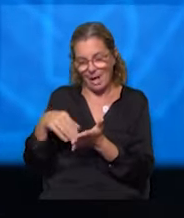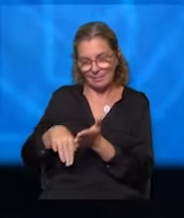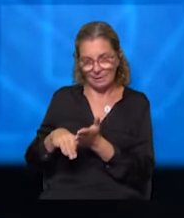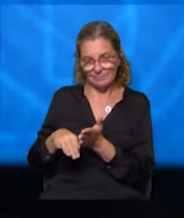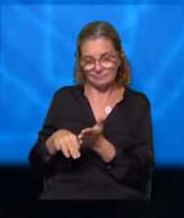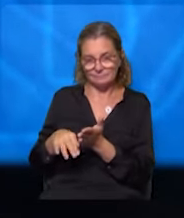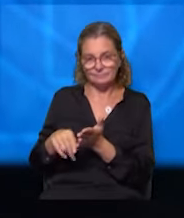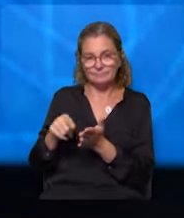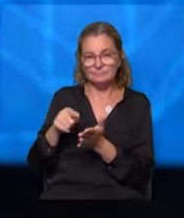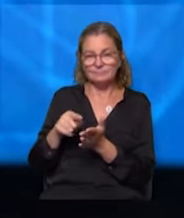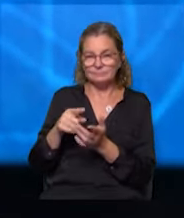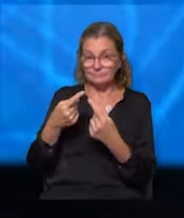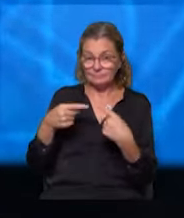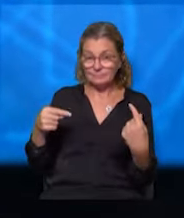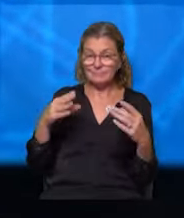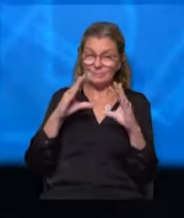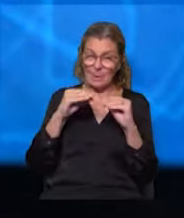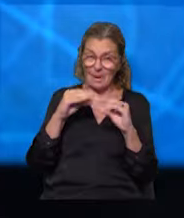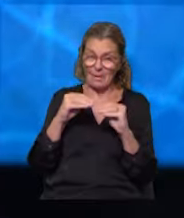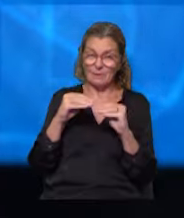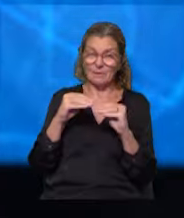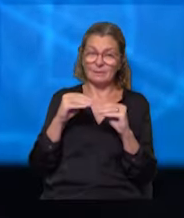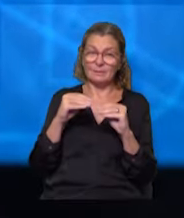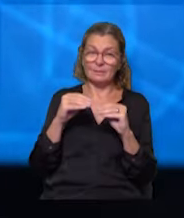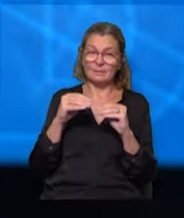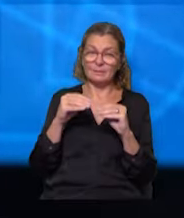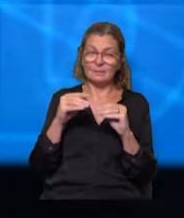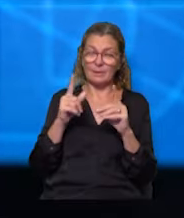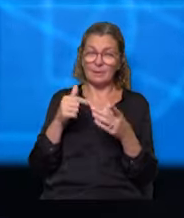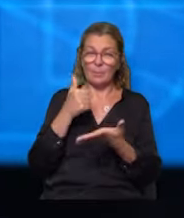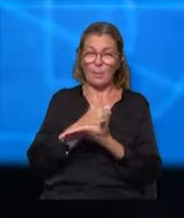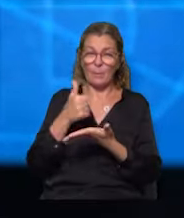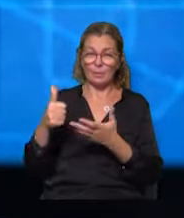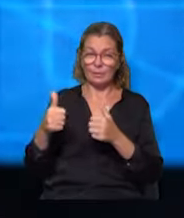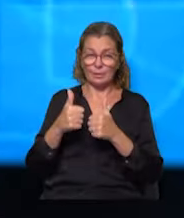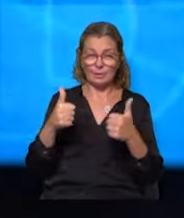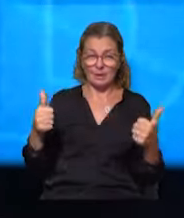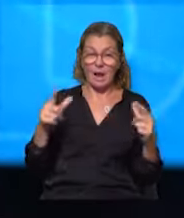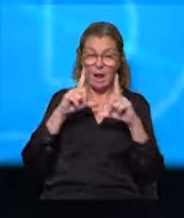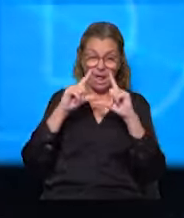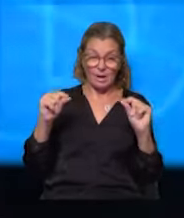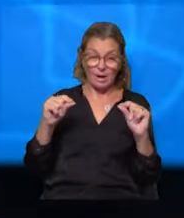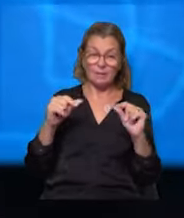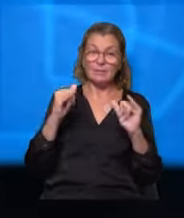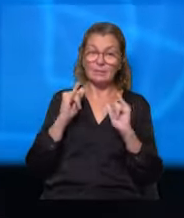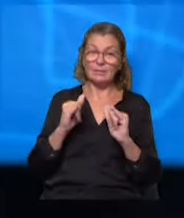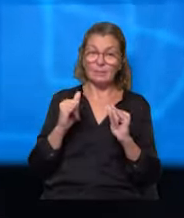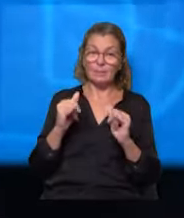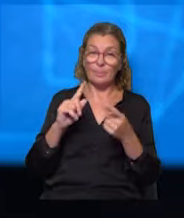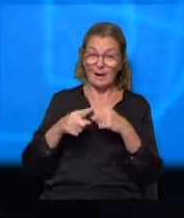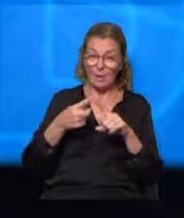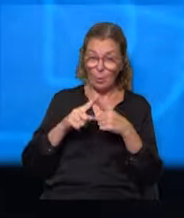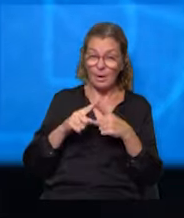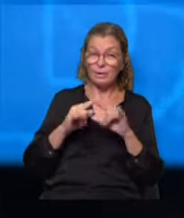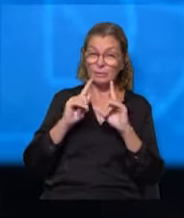entonces hay cosas para hablar estamos en posiciones un poco lejanas sí pero márgenes para acuerdo